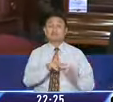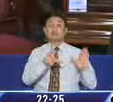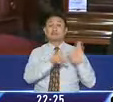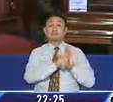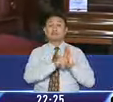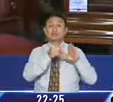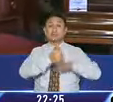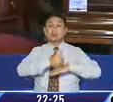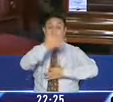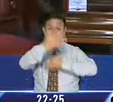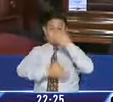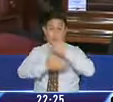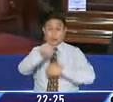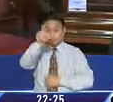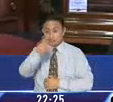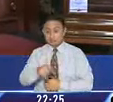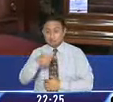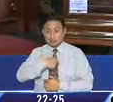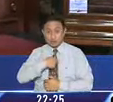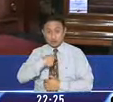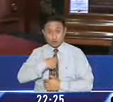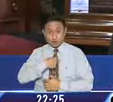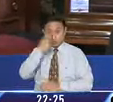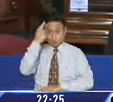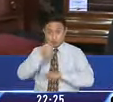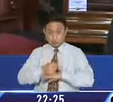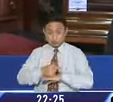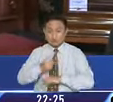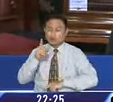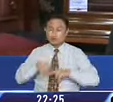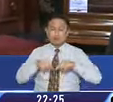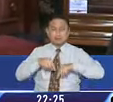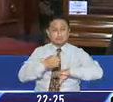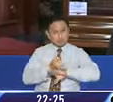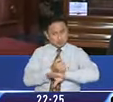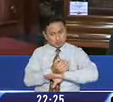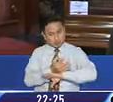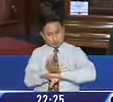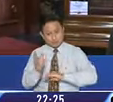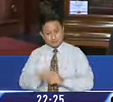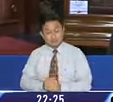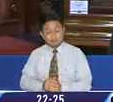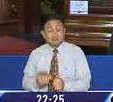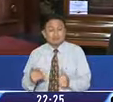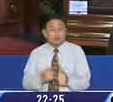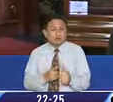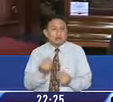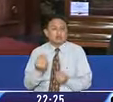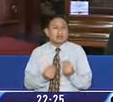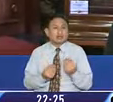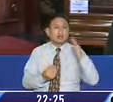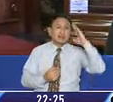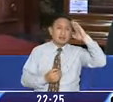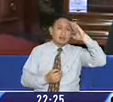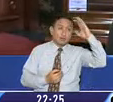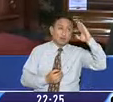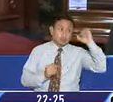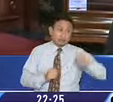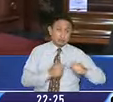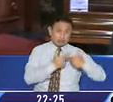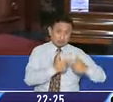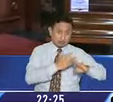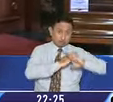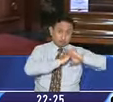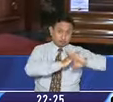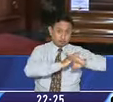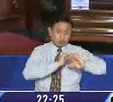al juez, porque obviamente nosotros no podemos dar la sentencia, pero se le sugiere al juez de que la primera opción sea de que el uniformado se defienda en libertad,